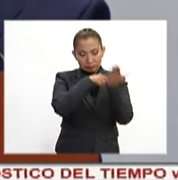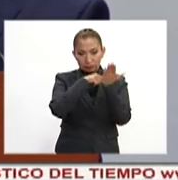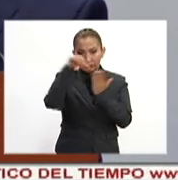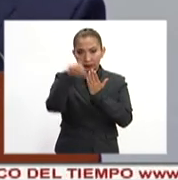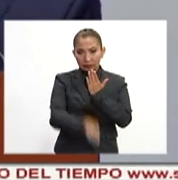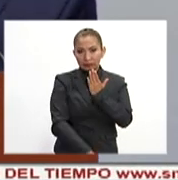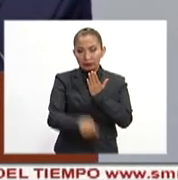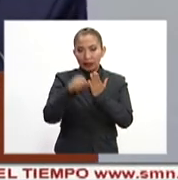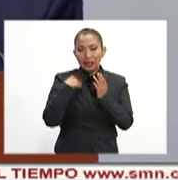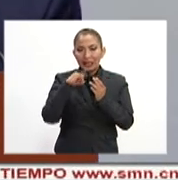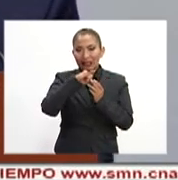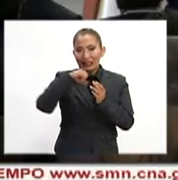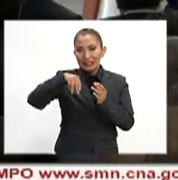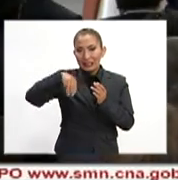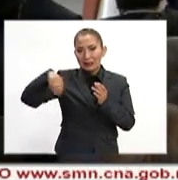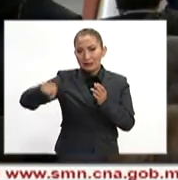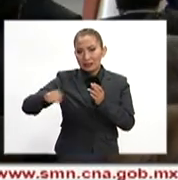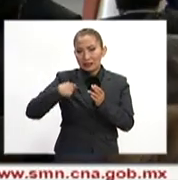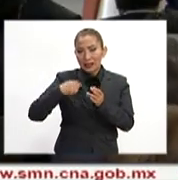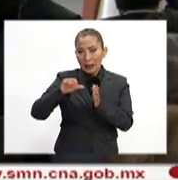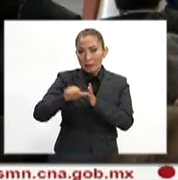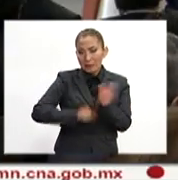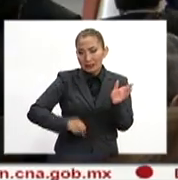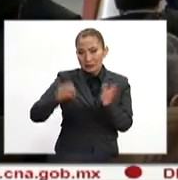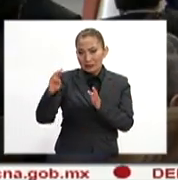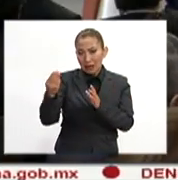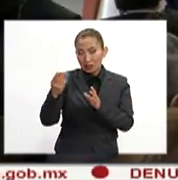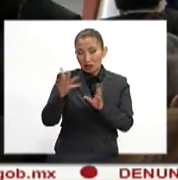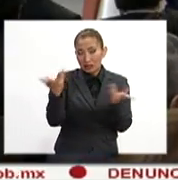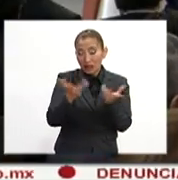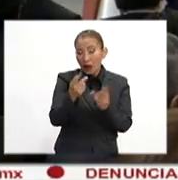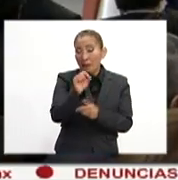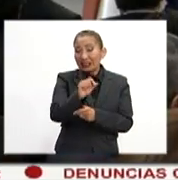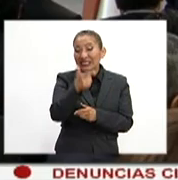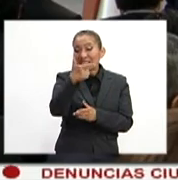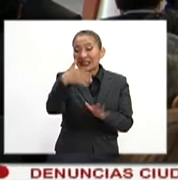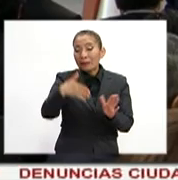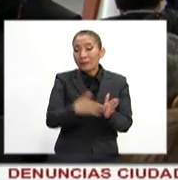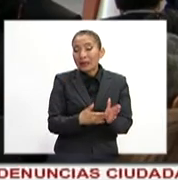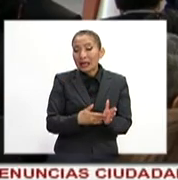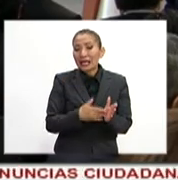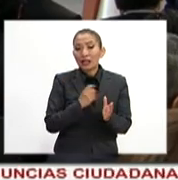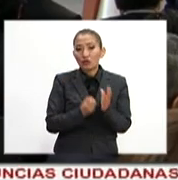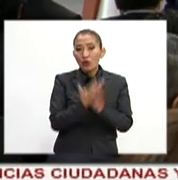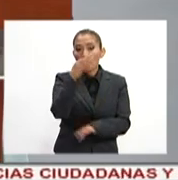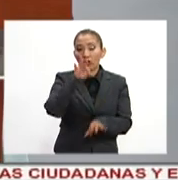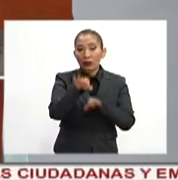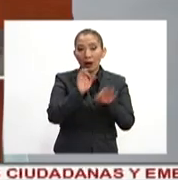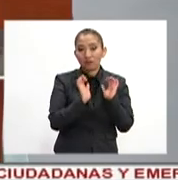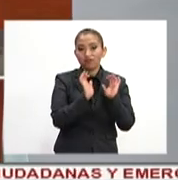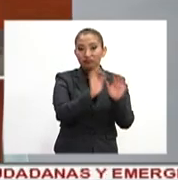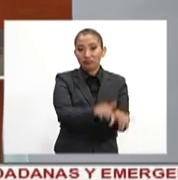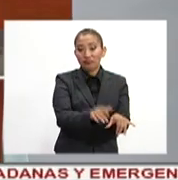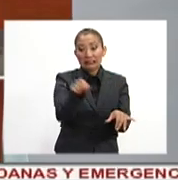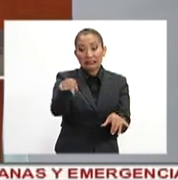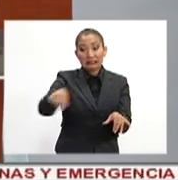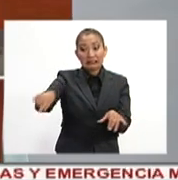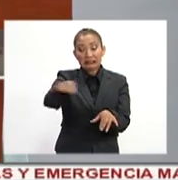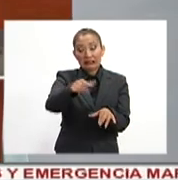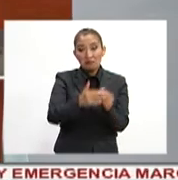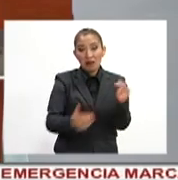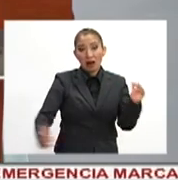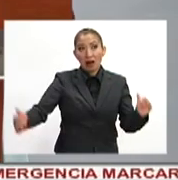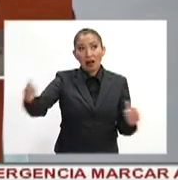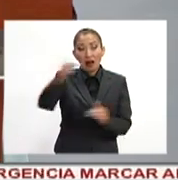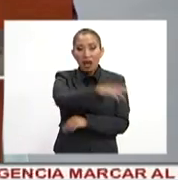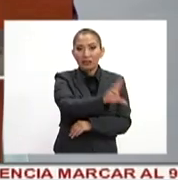hoy el Seguro Social, en el mes de mayo se generaron cerca de 27,000 puestos de trabajo, una cifra que es superior